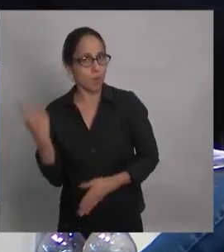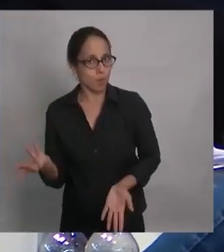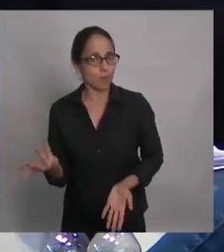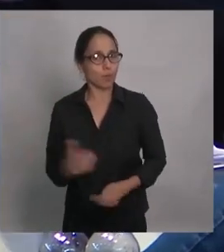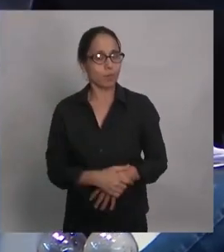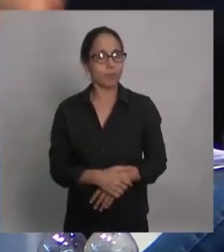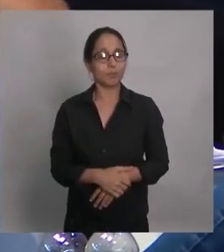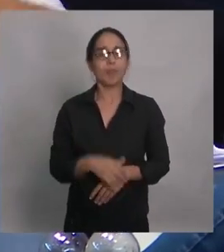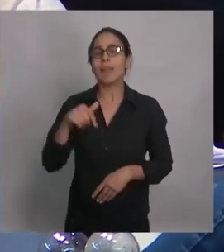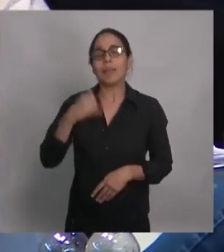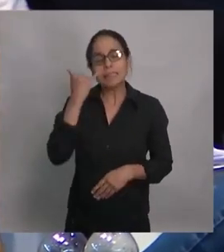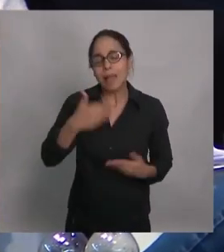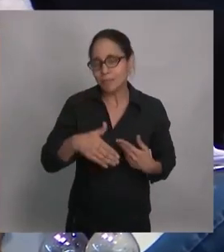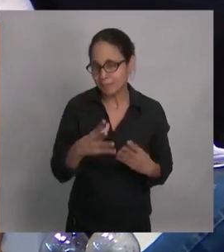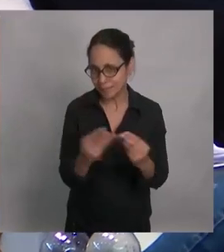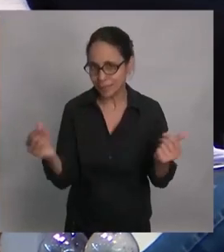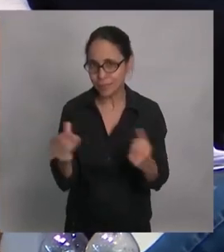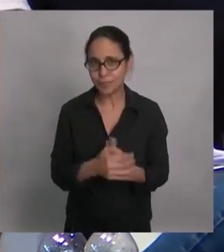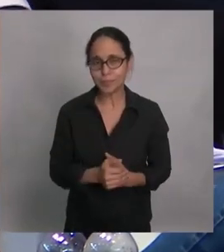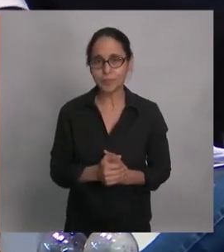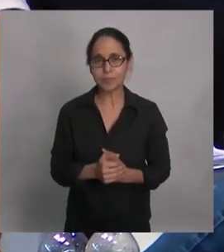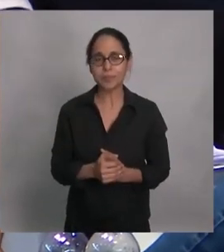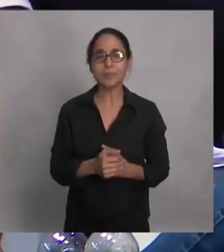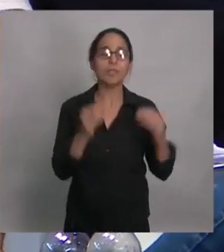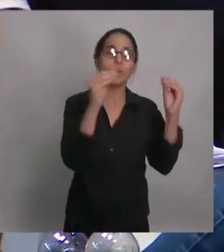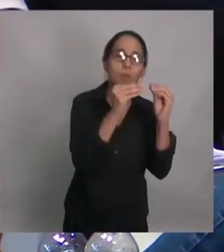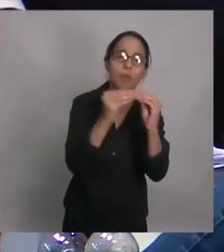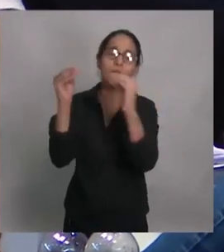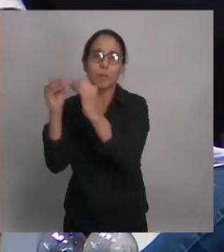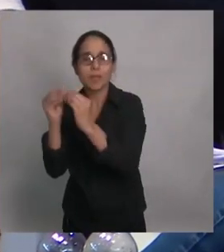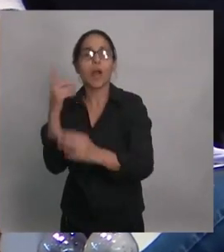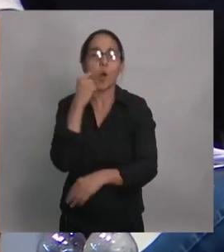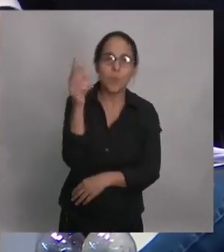Para finalizar, compañeras, compañeros,